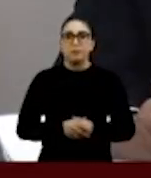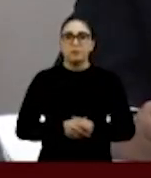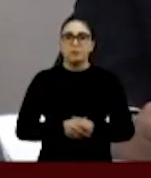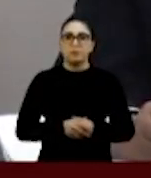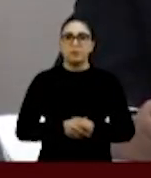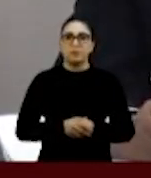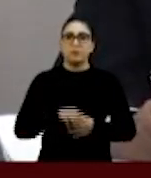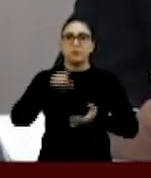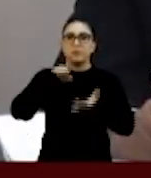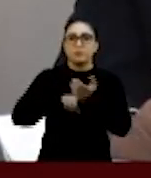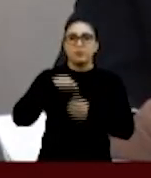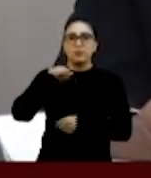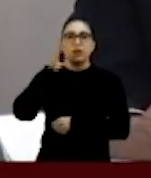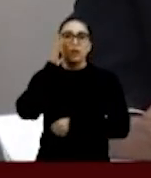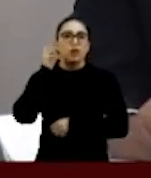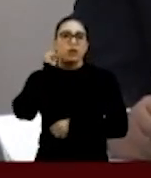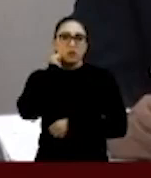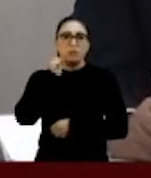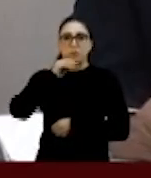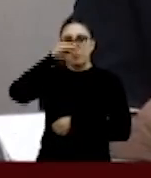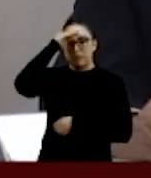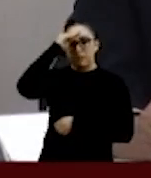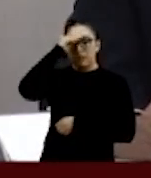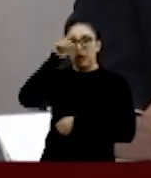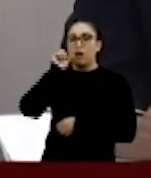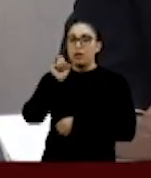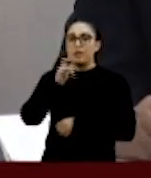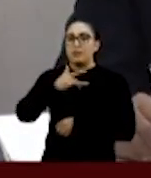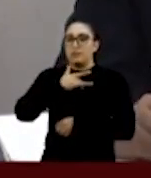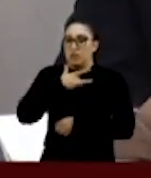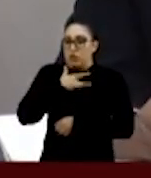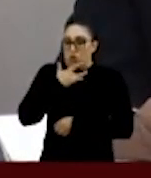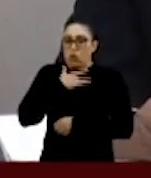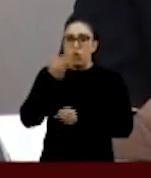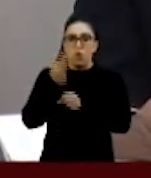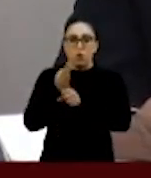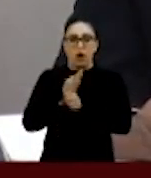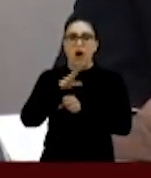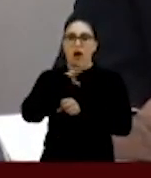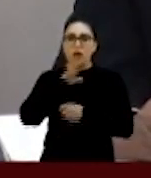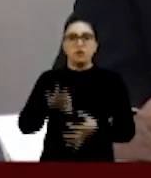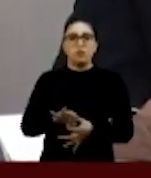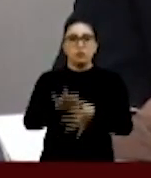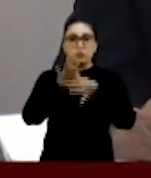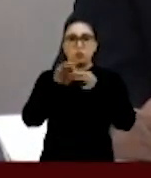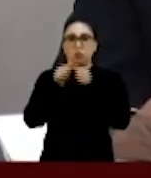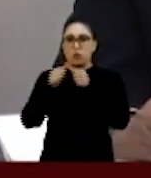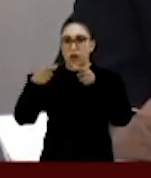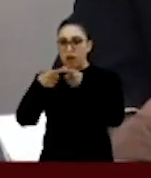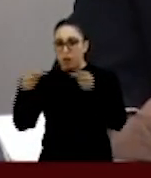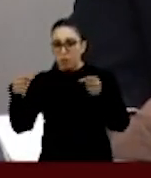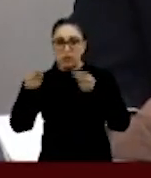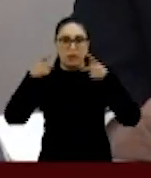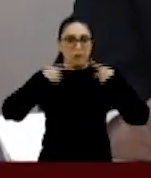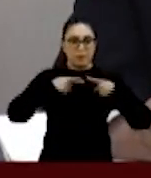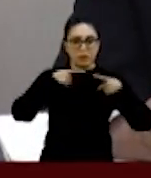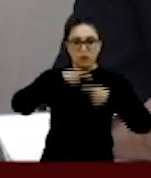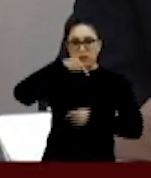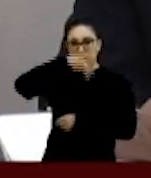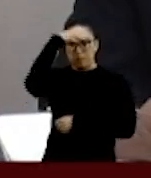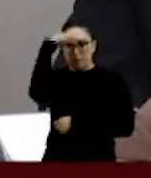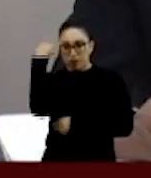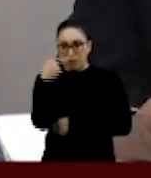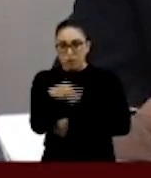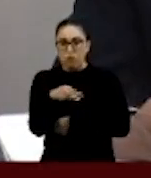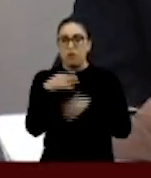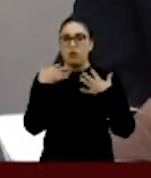Desde el Senado de la República consideramos que la estrecha cercanía que hoy día existe entre japoneses y mexicanos, mucho